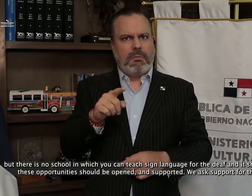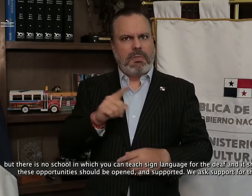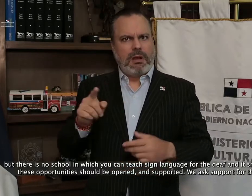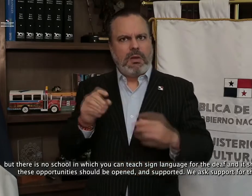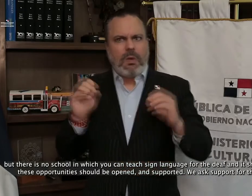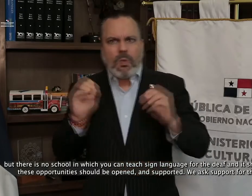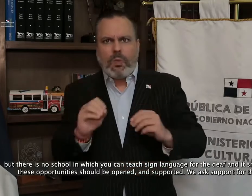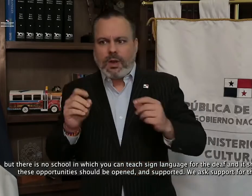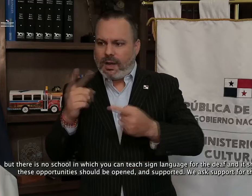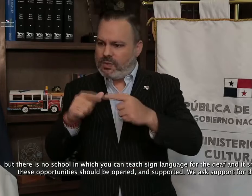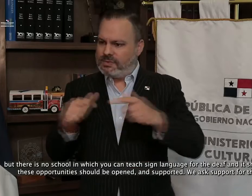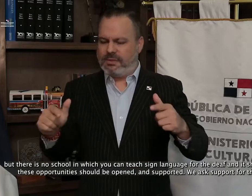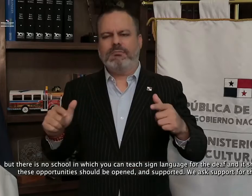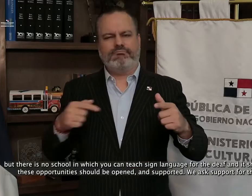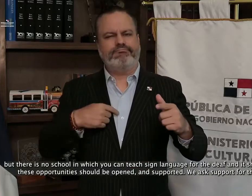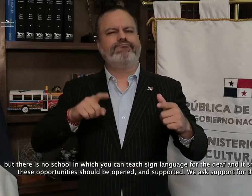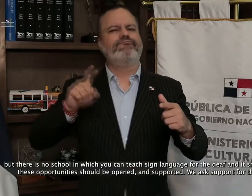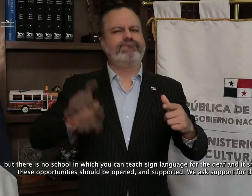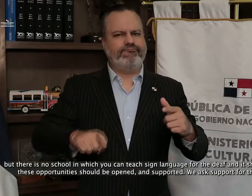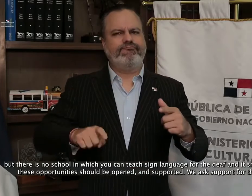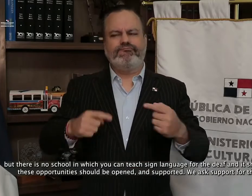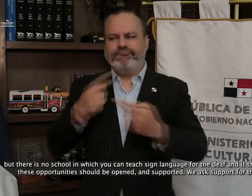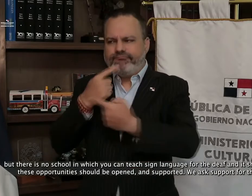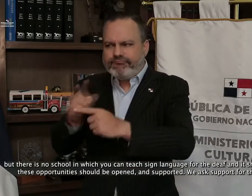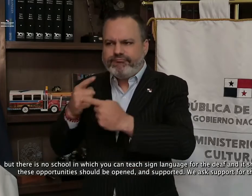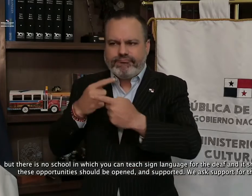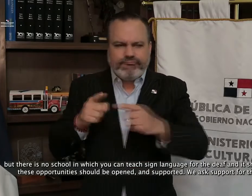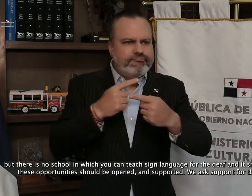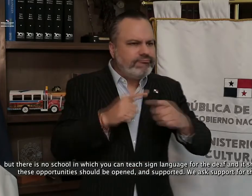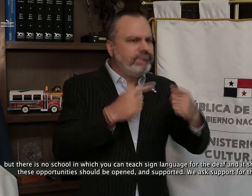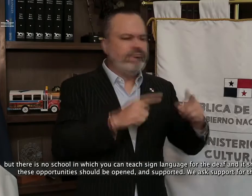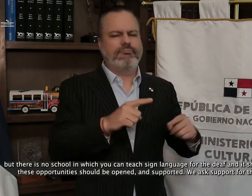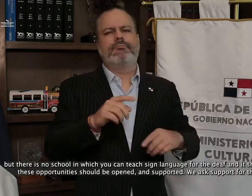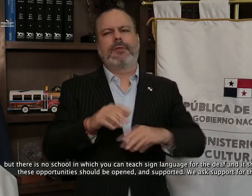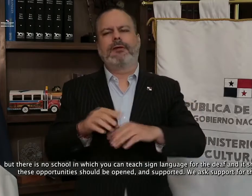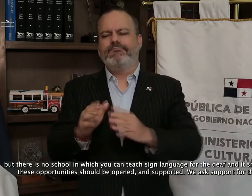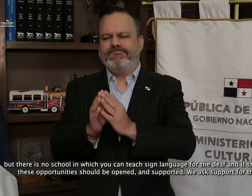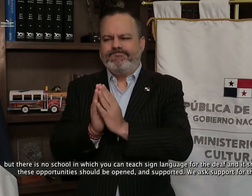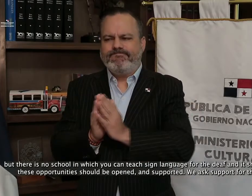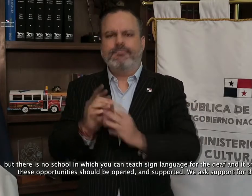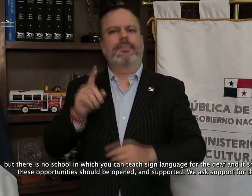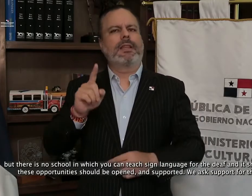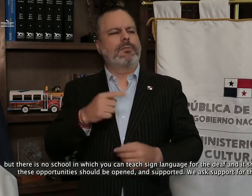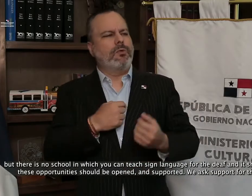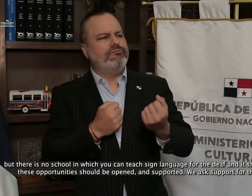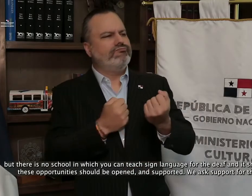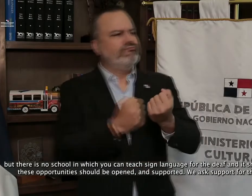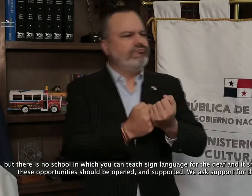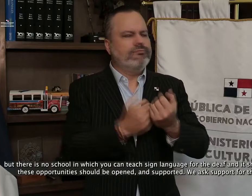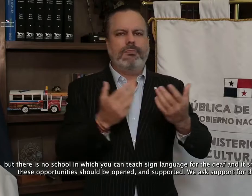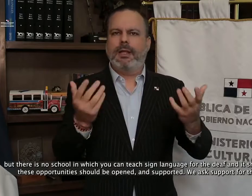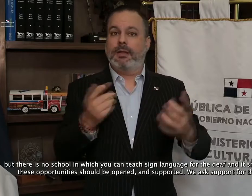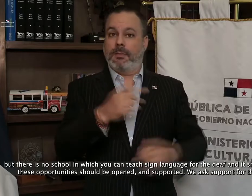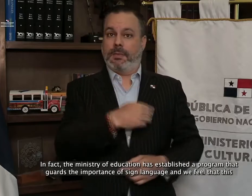ya que no existen escuelas de enseñanza donde se pueda aprender a través de la educación. Hay escuelas en inglés,